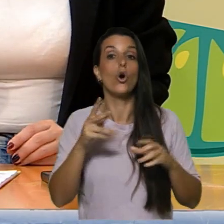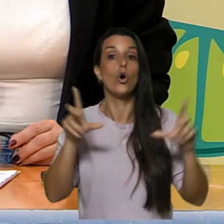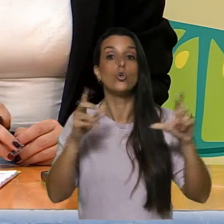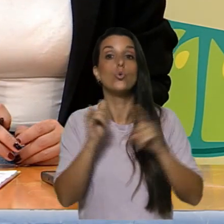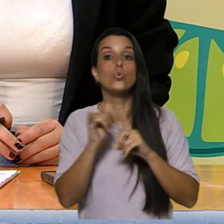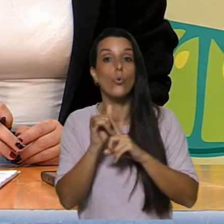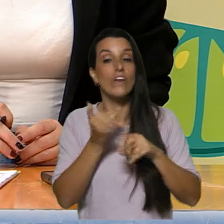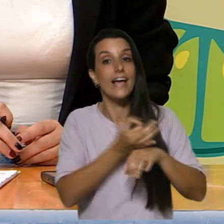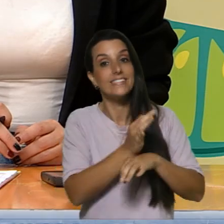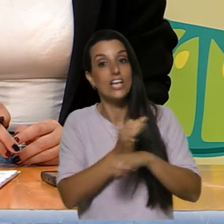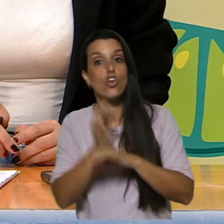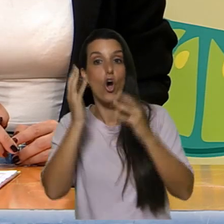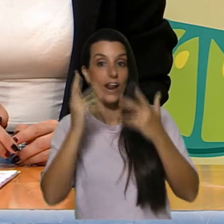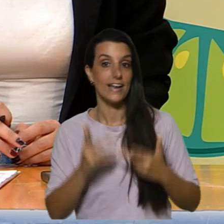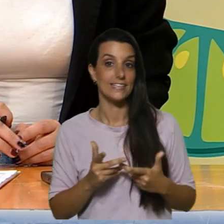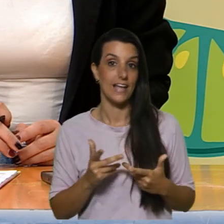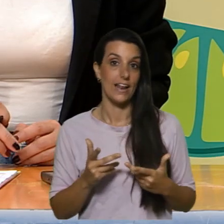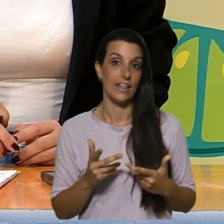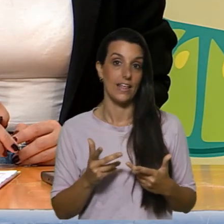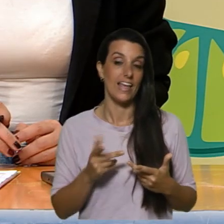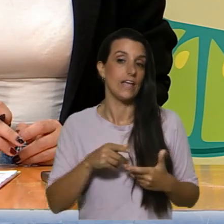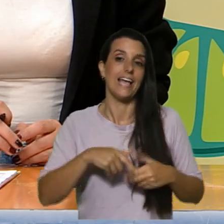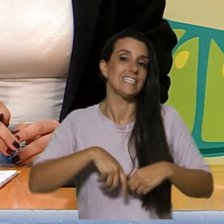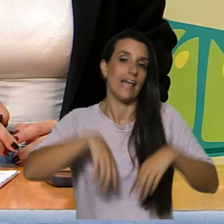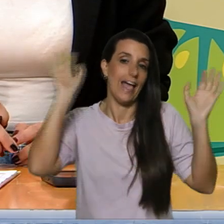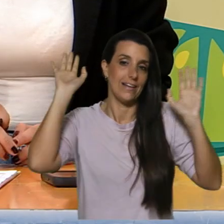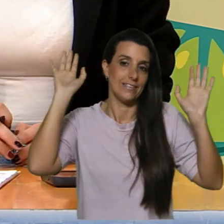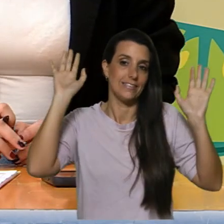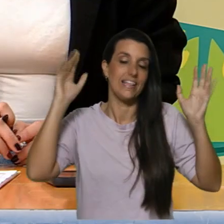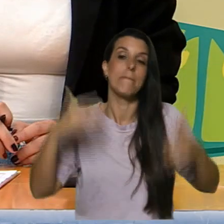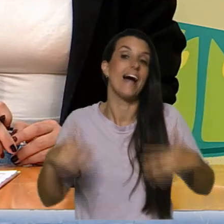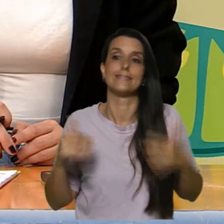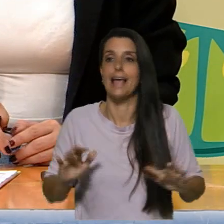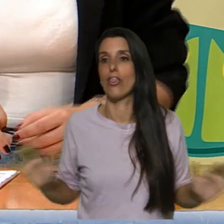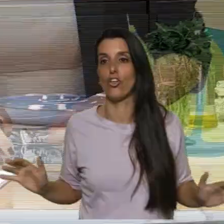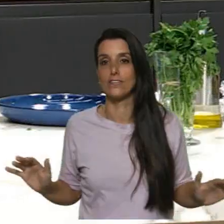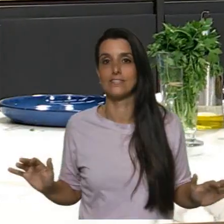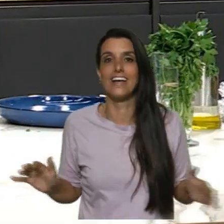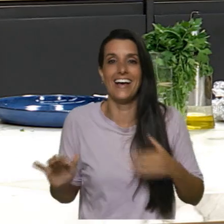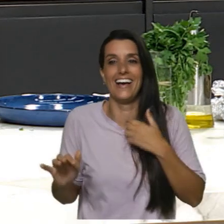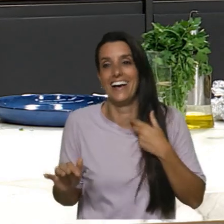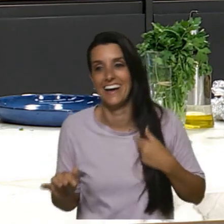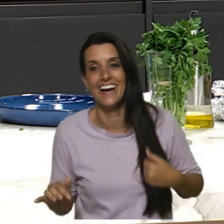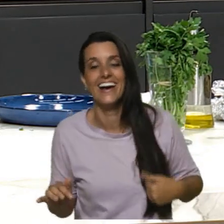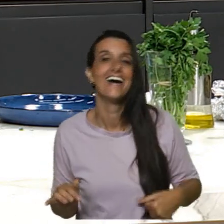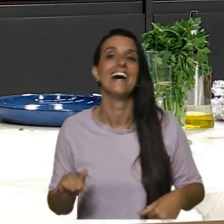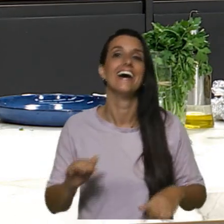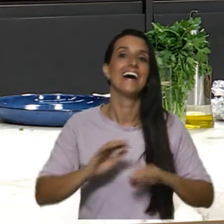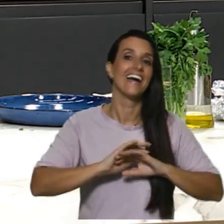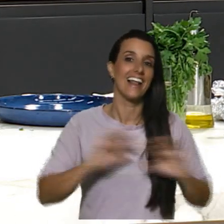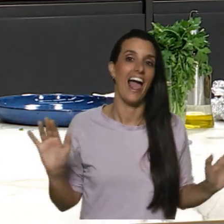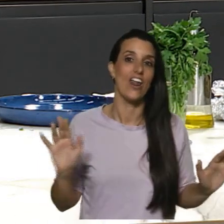donde enseñaba a organizar. Tiró la chancleta porque se pasó. No, pero aparte cuando tenés hijos tenés que distender.